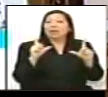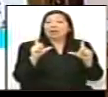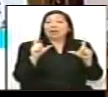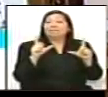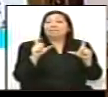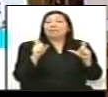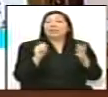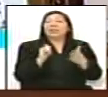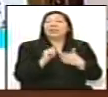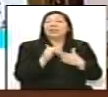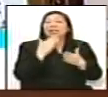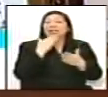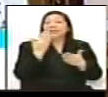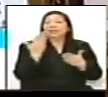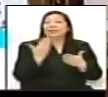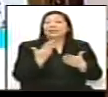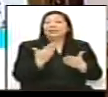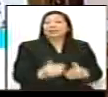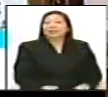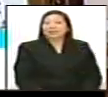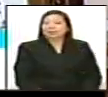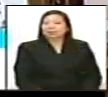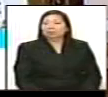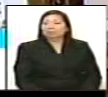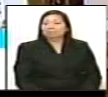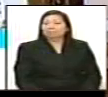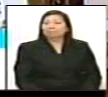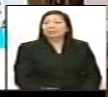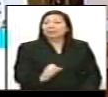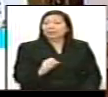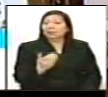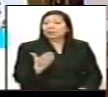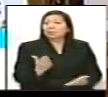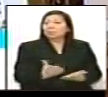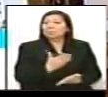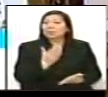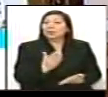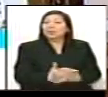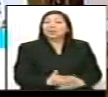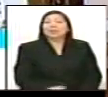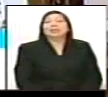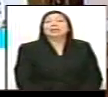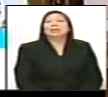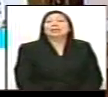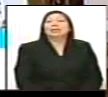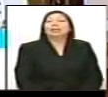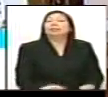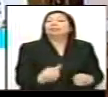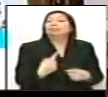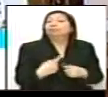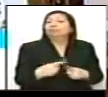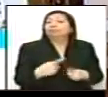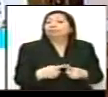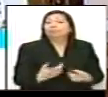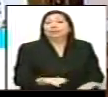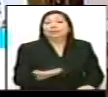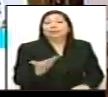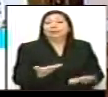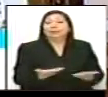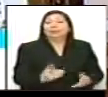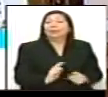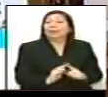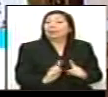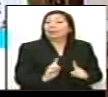de quienes toman las decisiones, nos damos cuenta que hay un problema. ¿no? La diversidad y